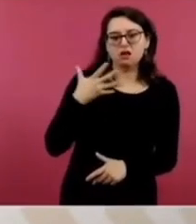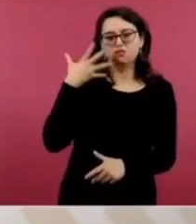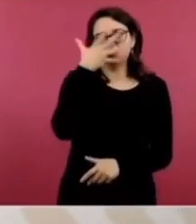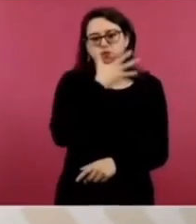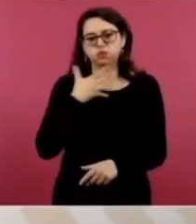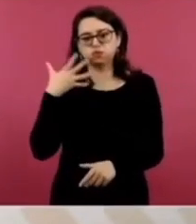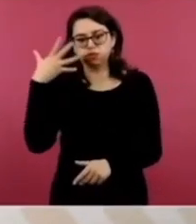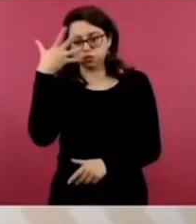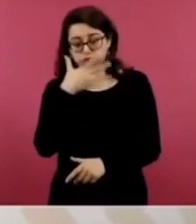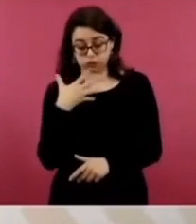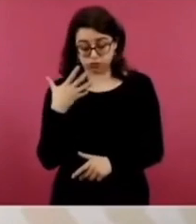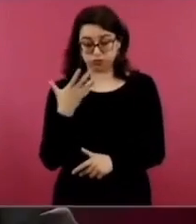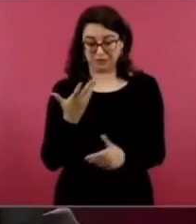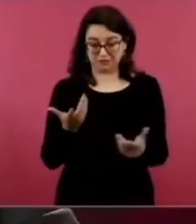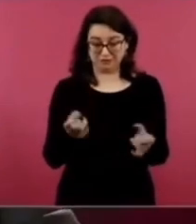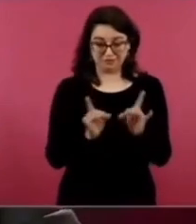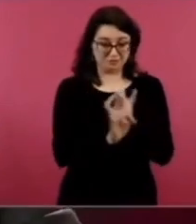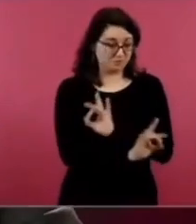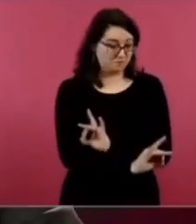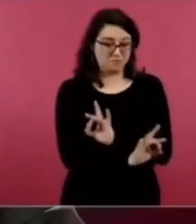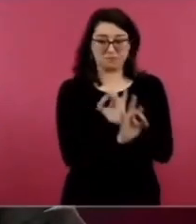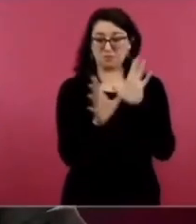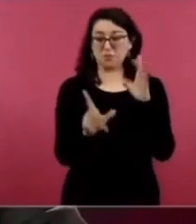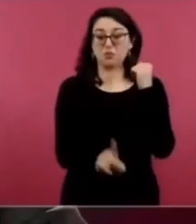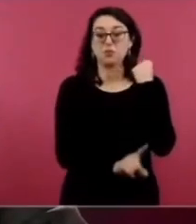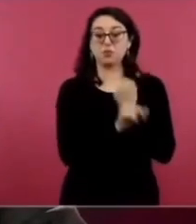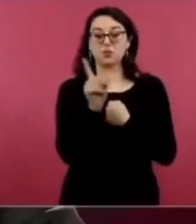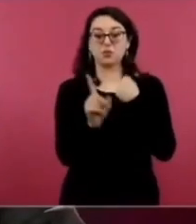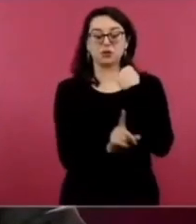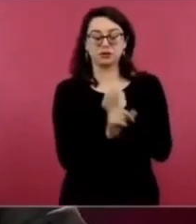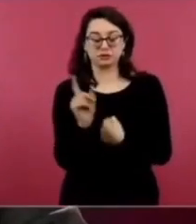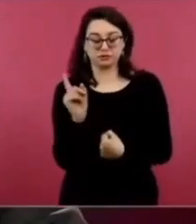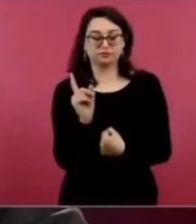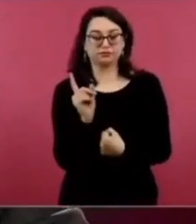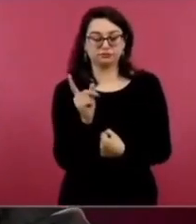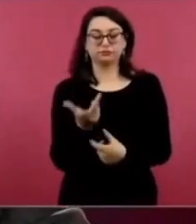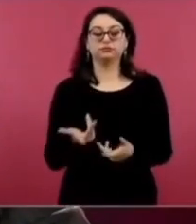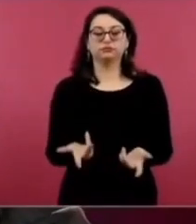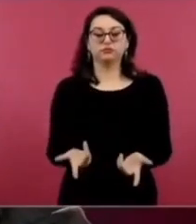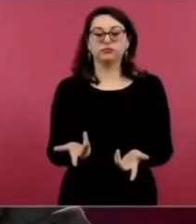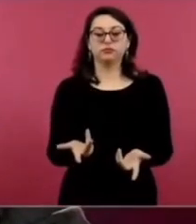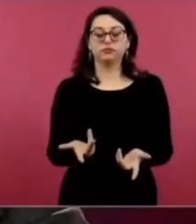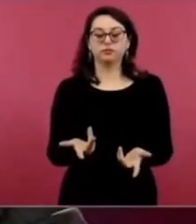O sea, se podía tener el lunes, martes, miércoles